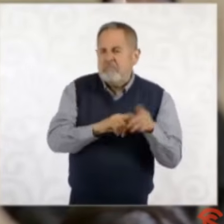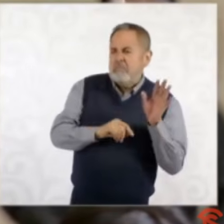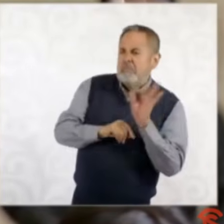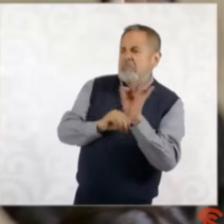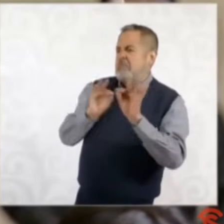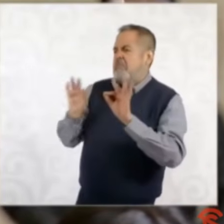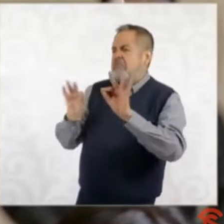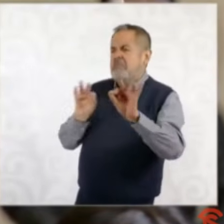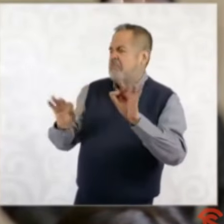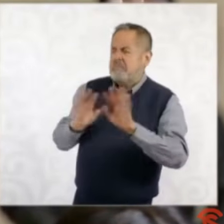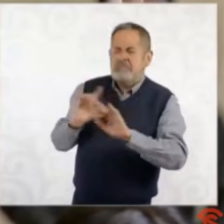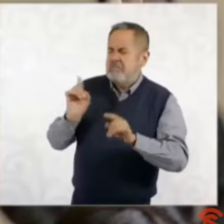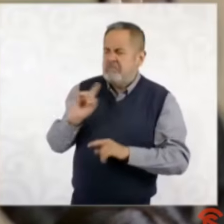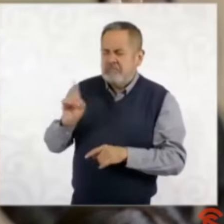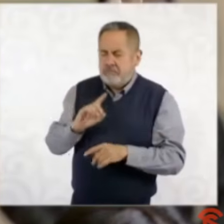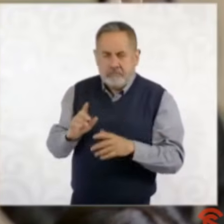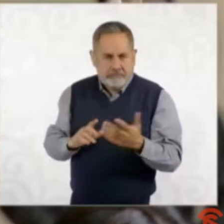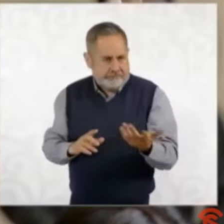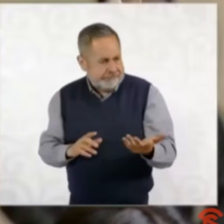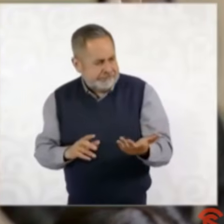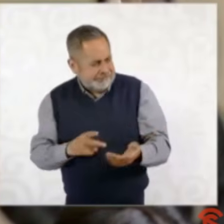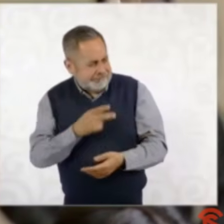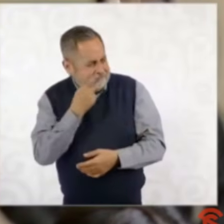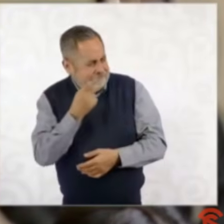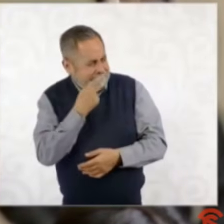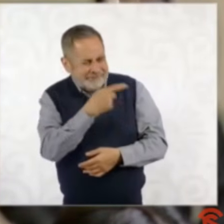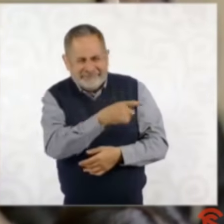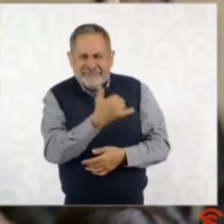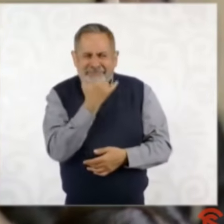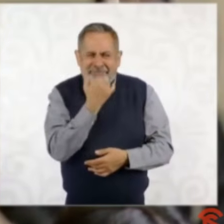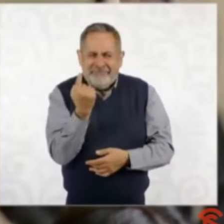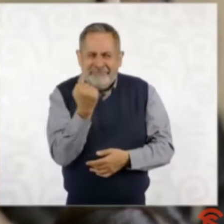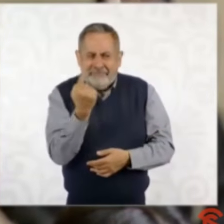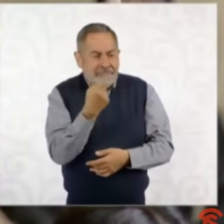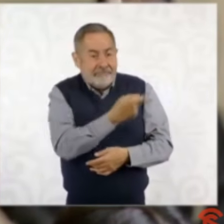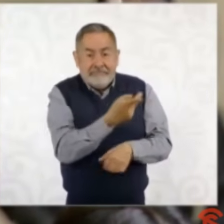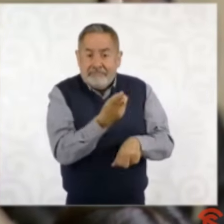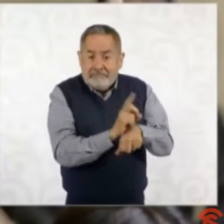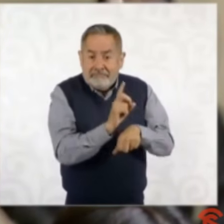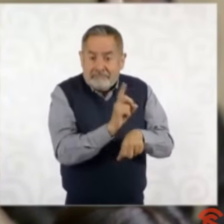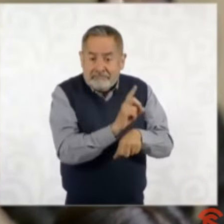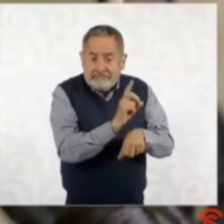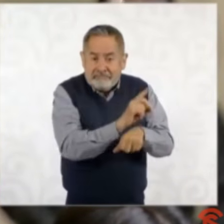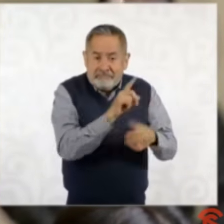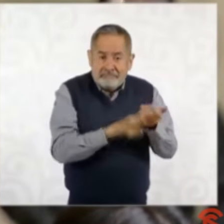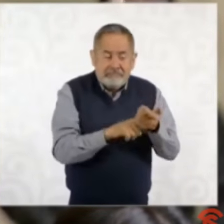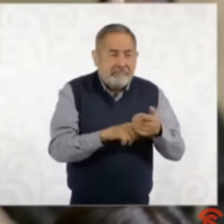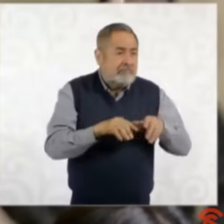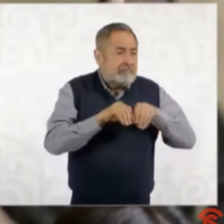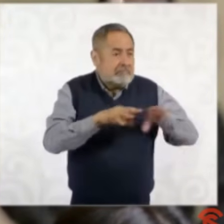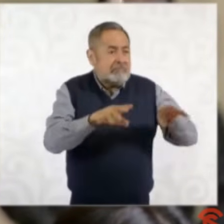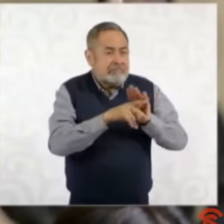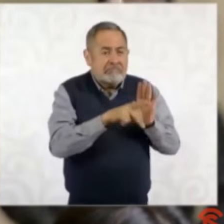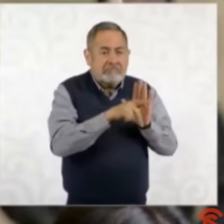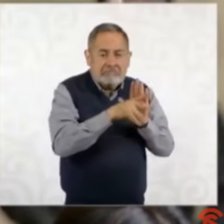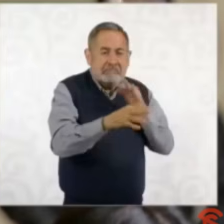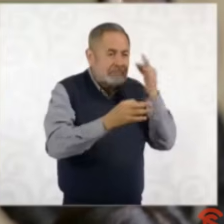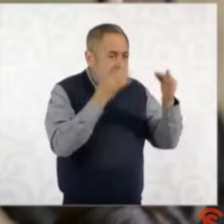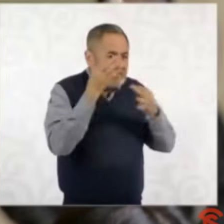son iguales, una narrativa que además es amplificada diariamente por ciertos medios de